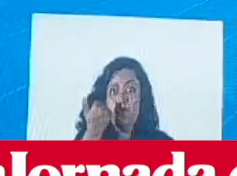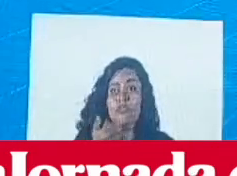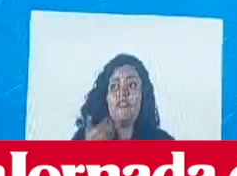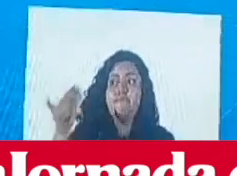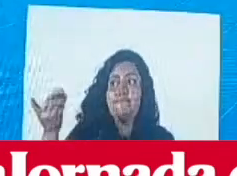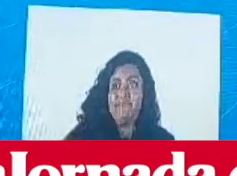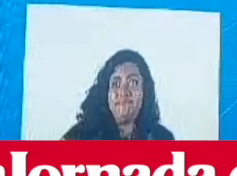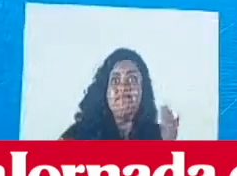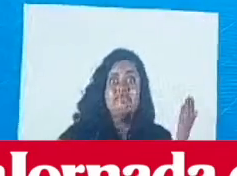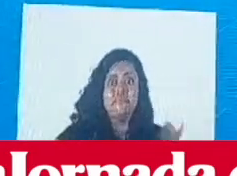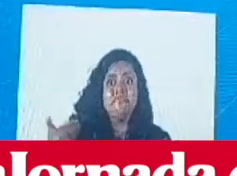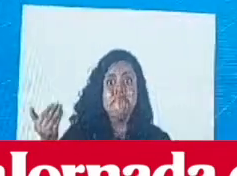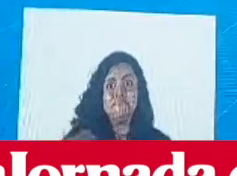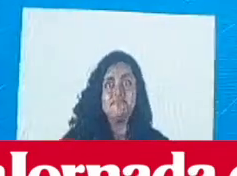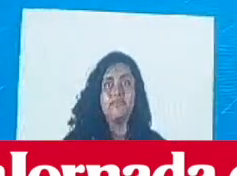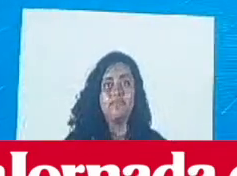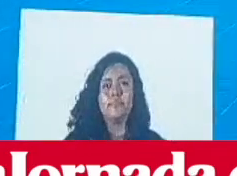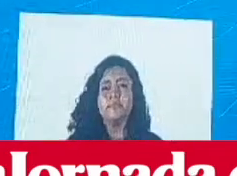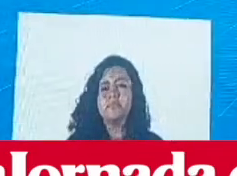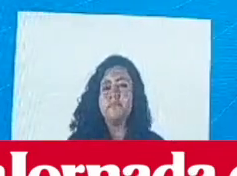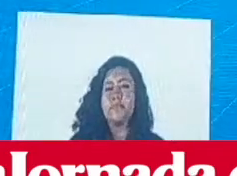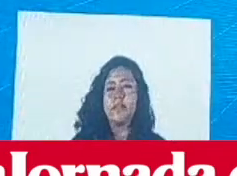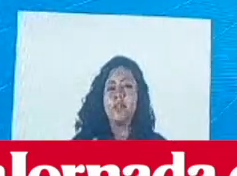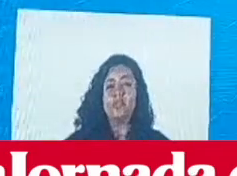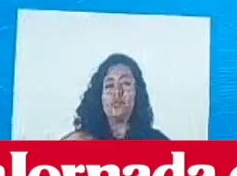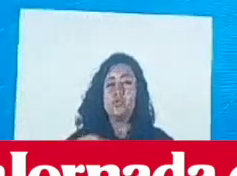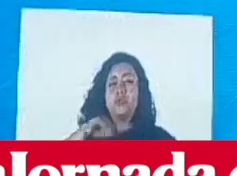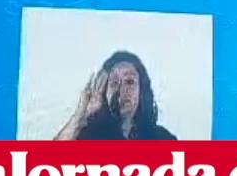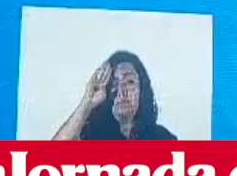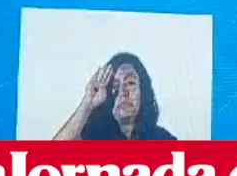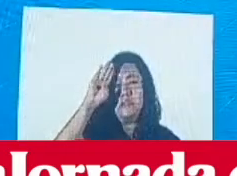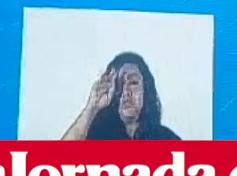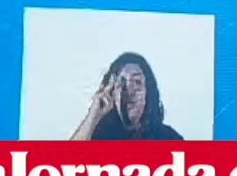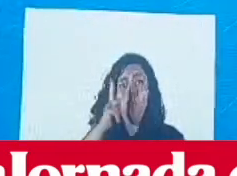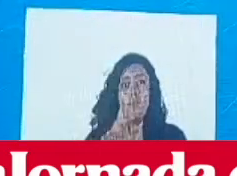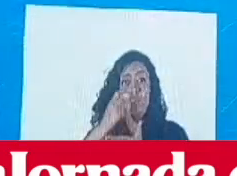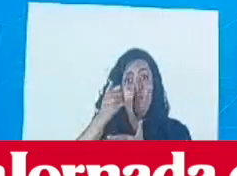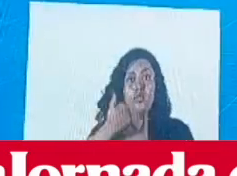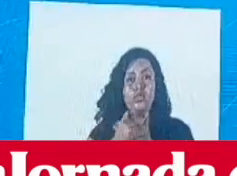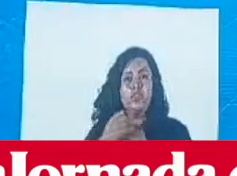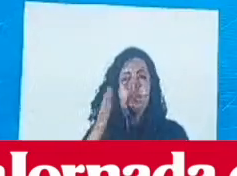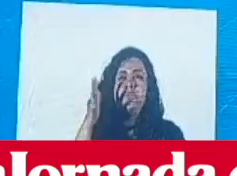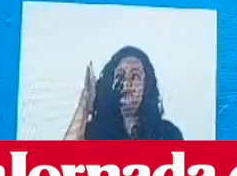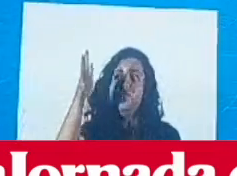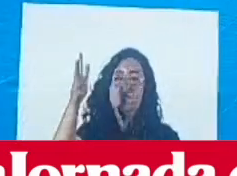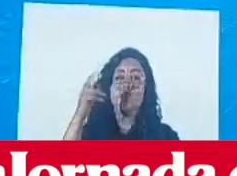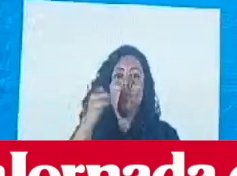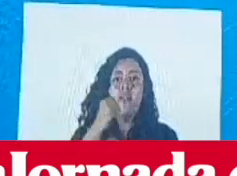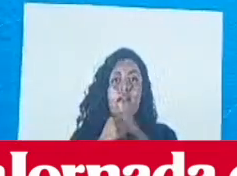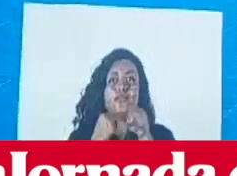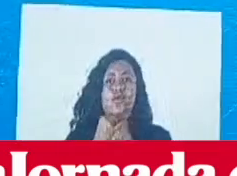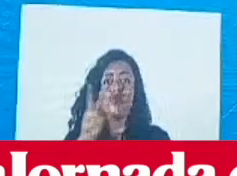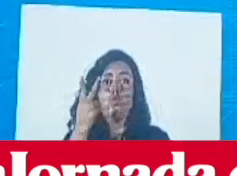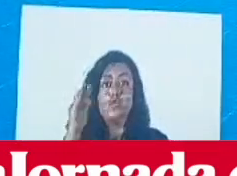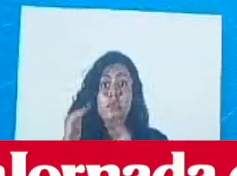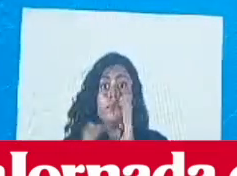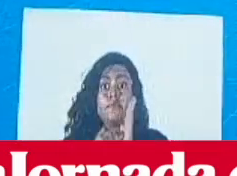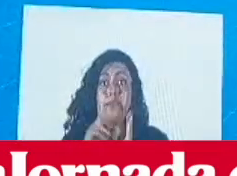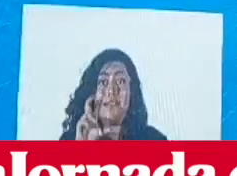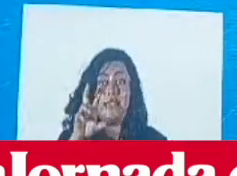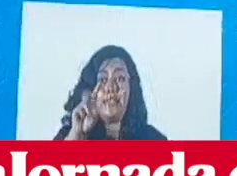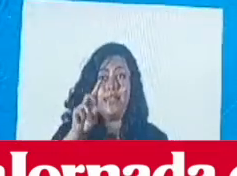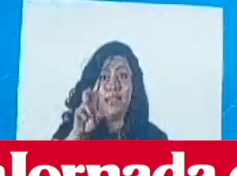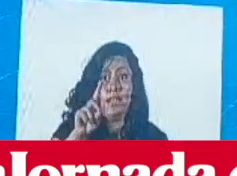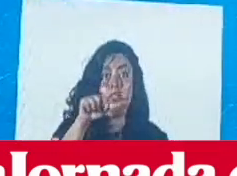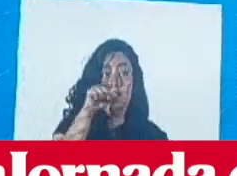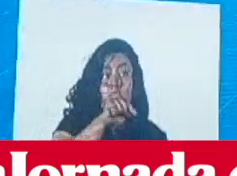proyectado que para el año 2030 la matrícula ya en Ciudad Universitaria